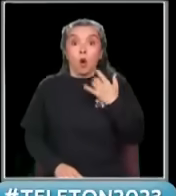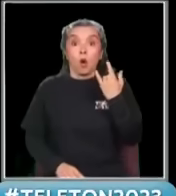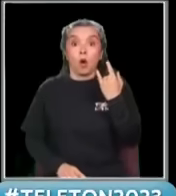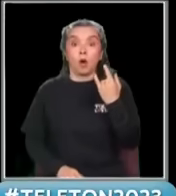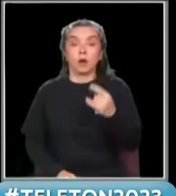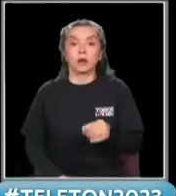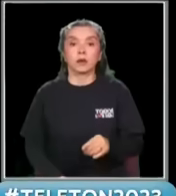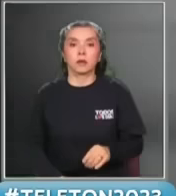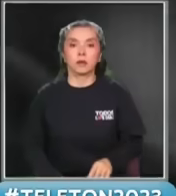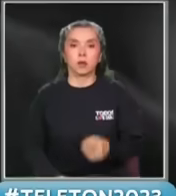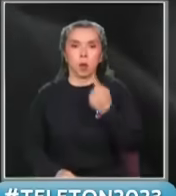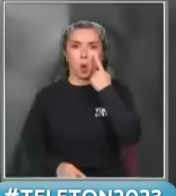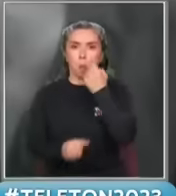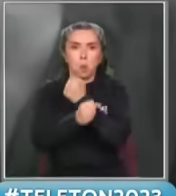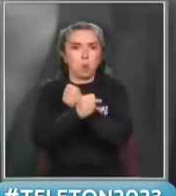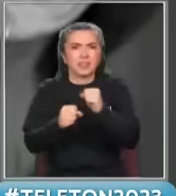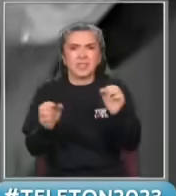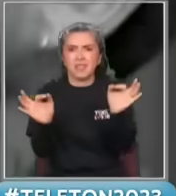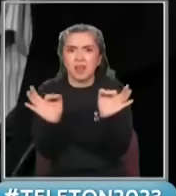lo inexplicable.